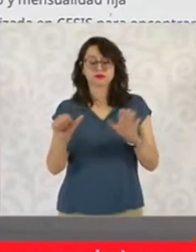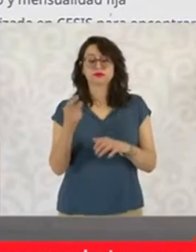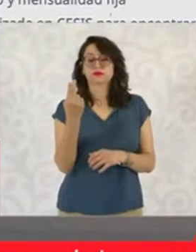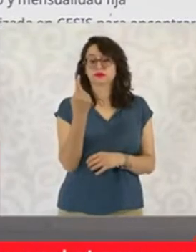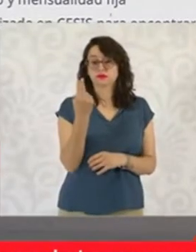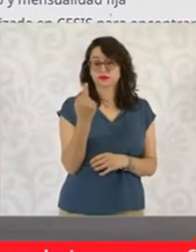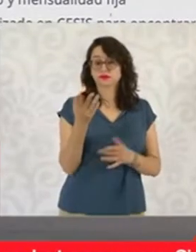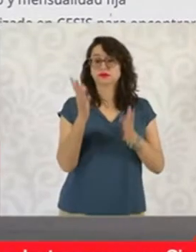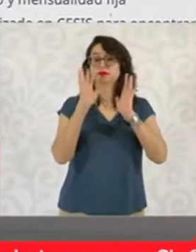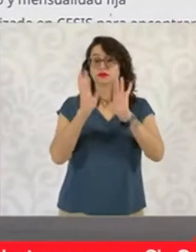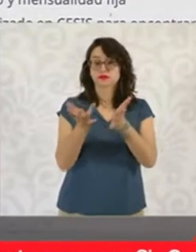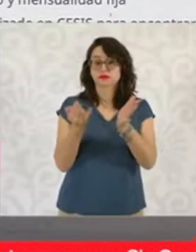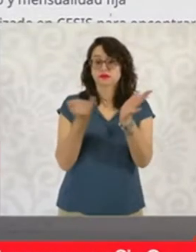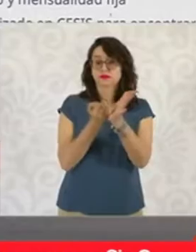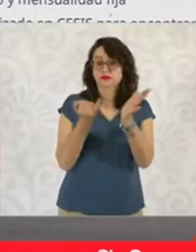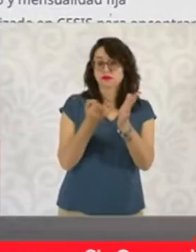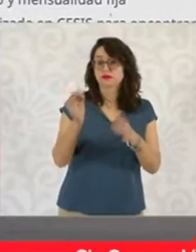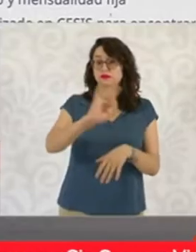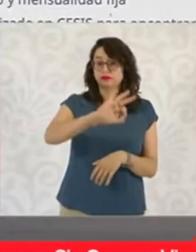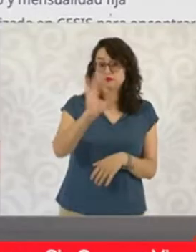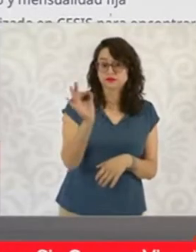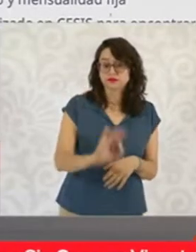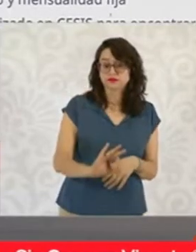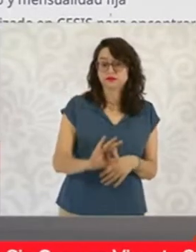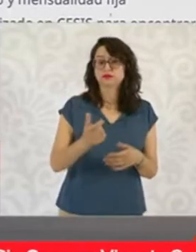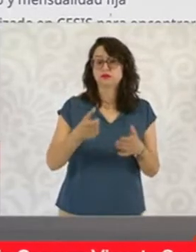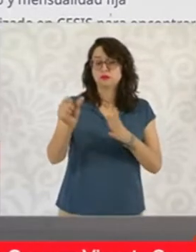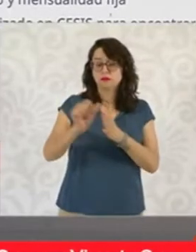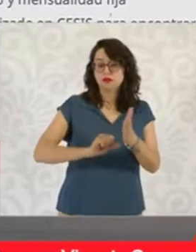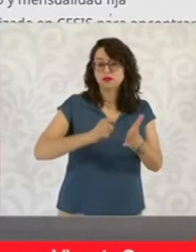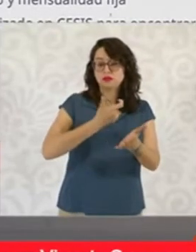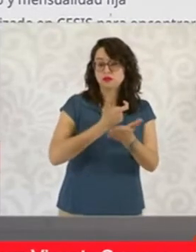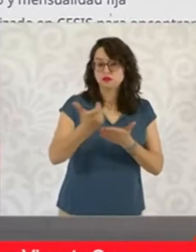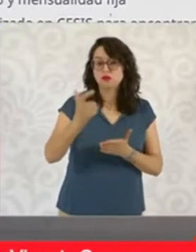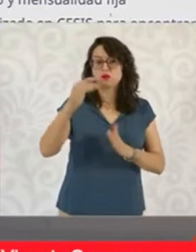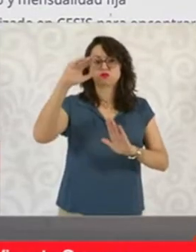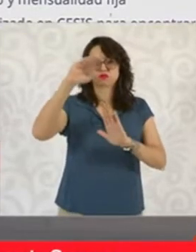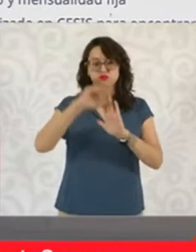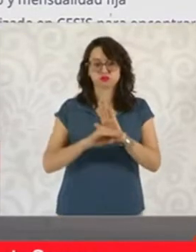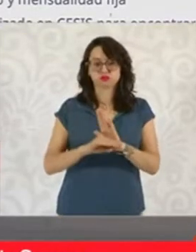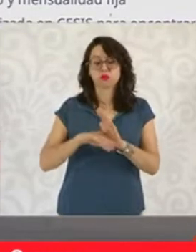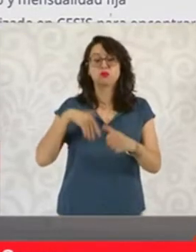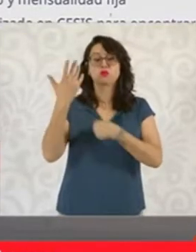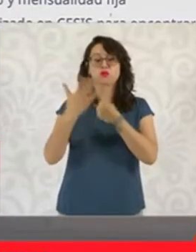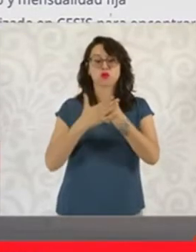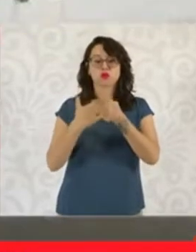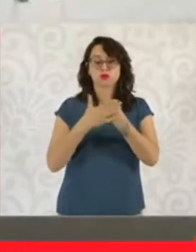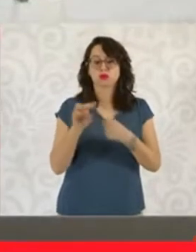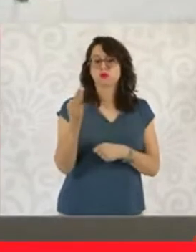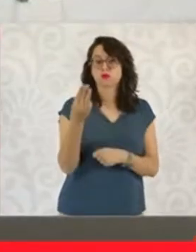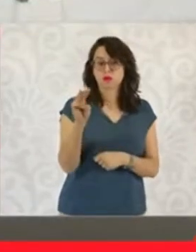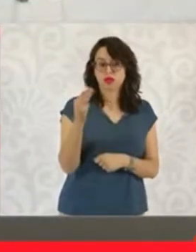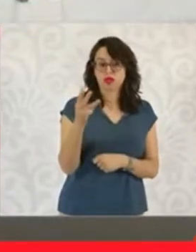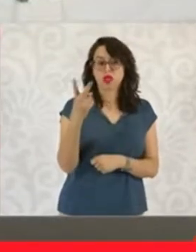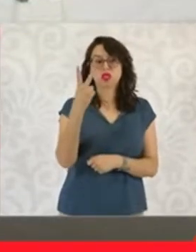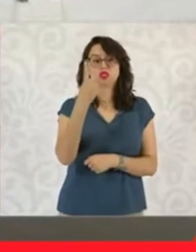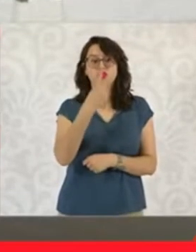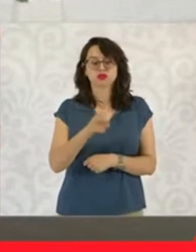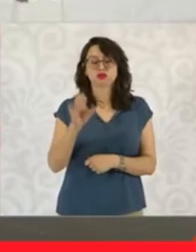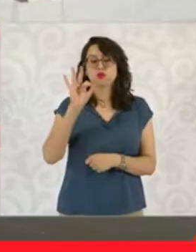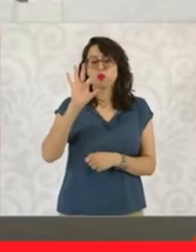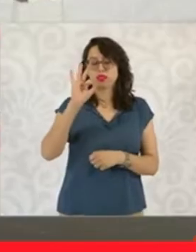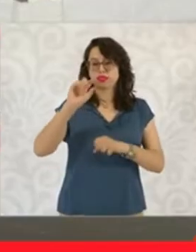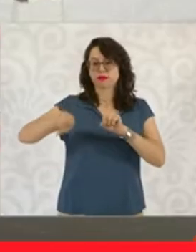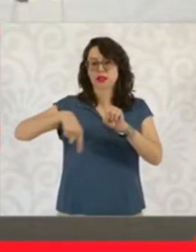En el mes de mayo se van a sumar 240.000 más que también van a tener